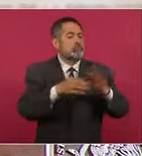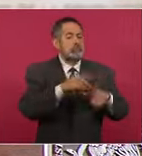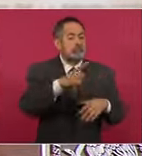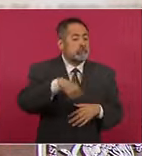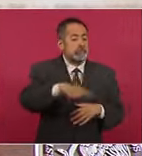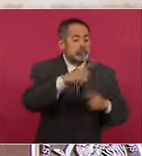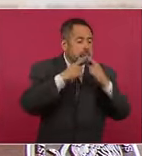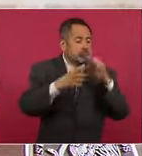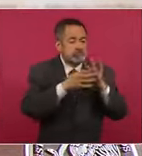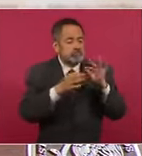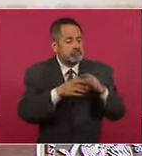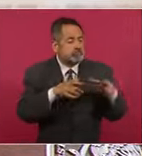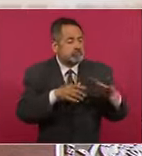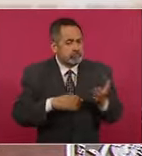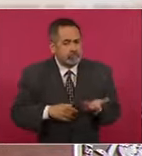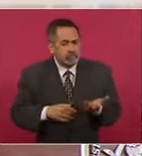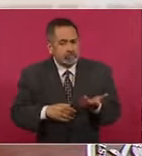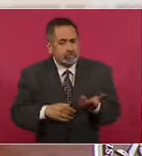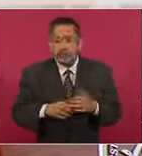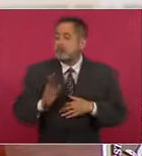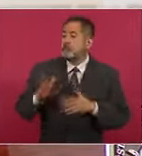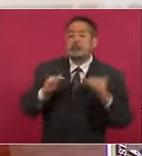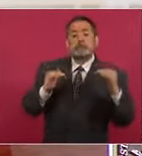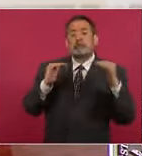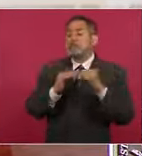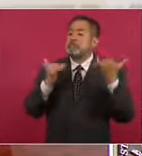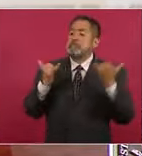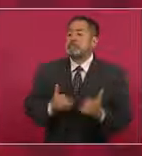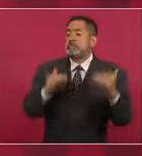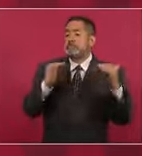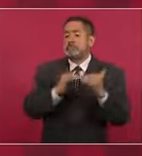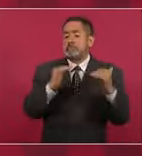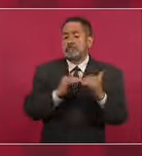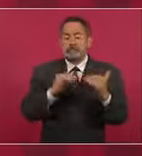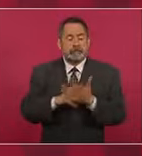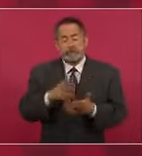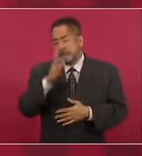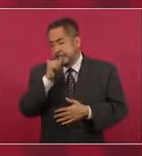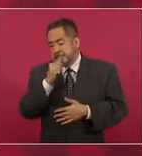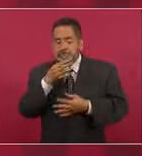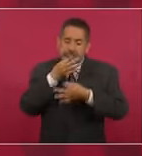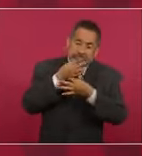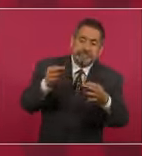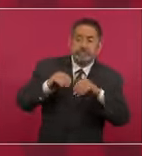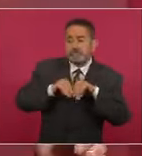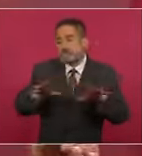deciden que hay empate técnico y que no pueden dar